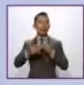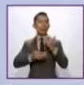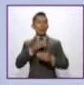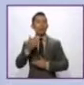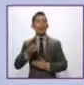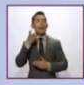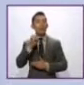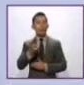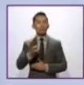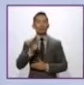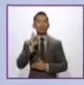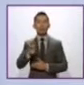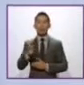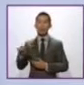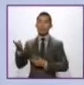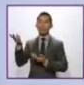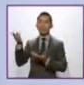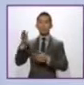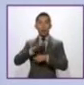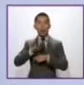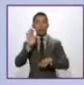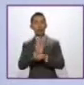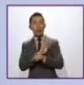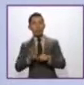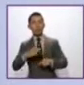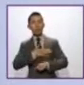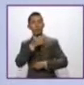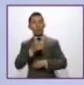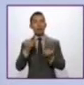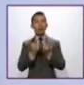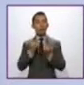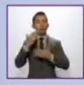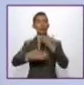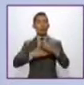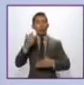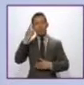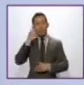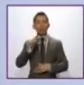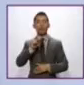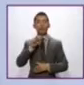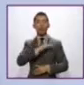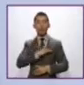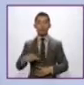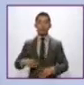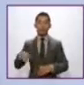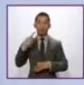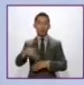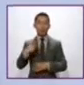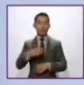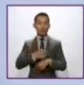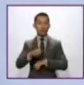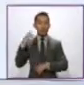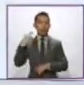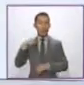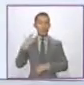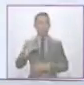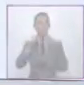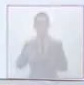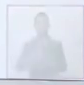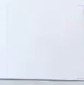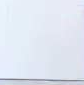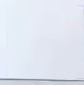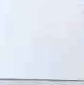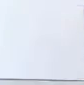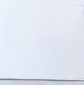vamos a hacer, traer beneficio, bienestar y progreso a los 18 municipios del estado de Querétaro. Muchas gracias por